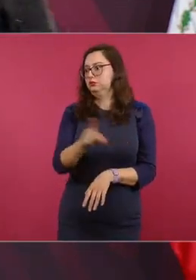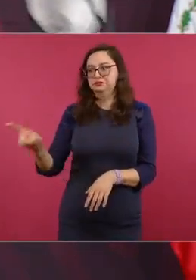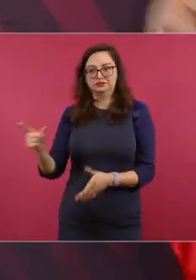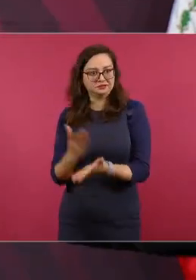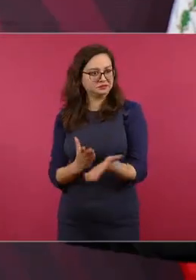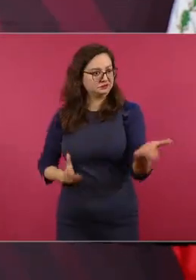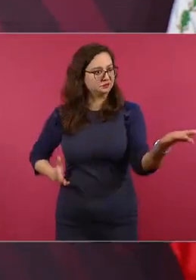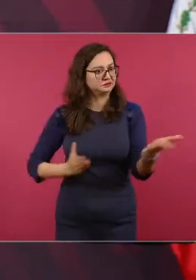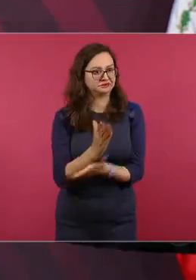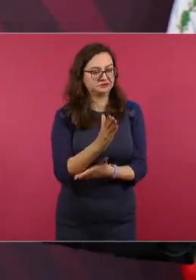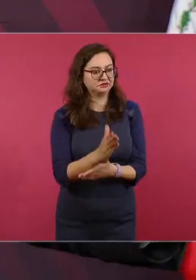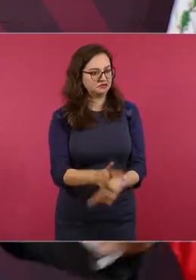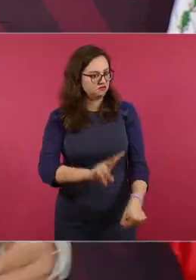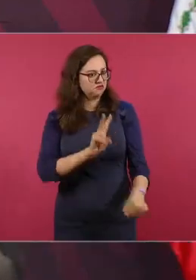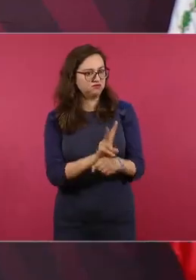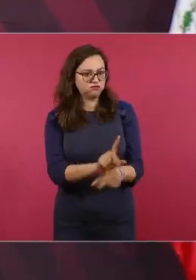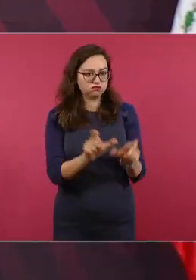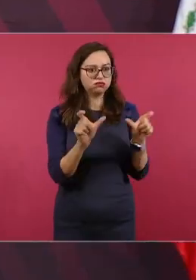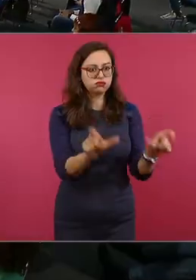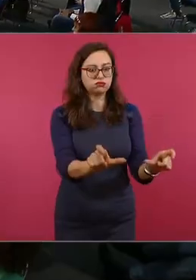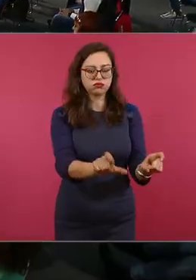garantizamos la seguridad pública?